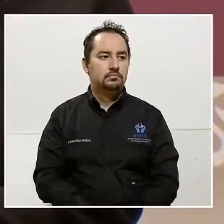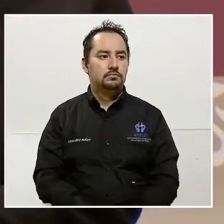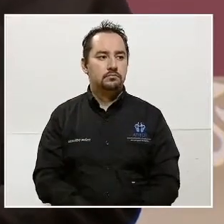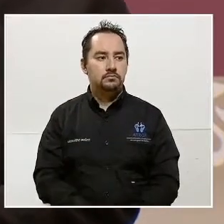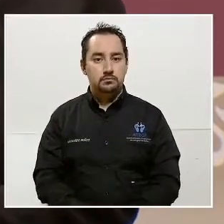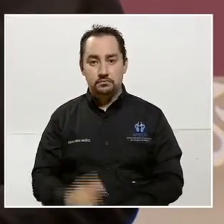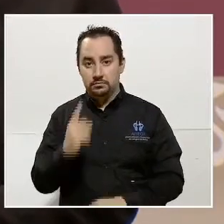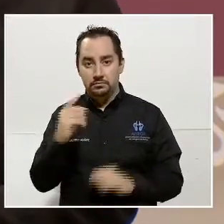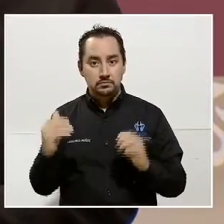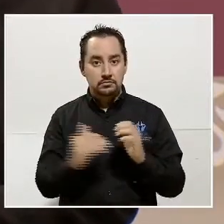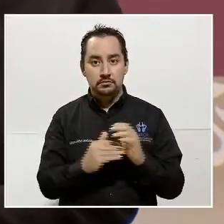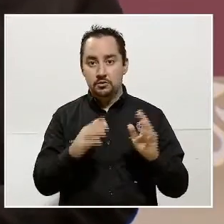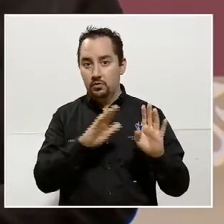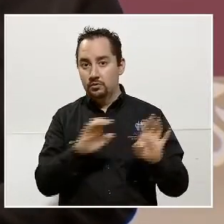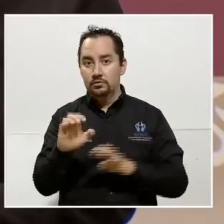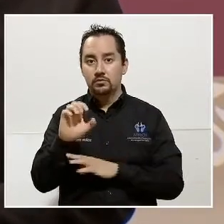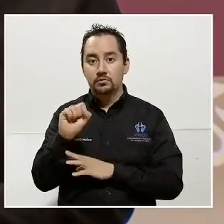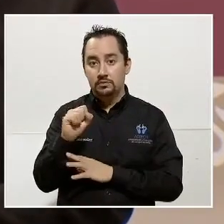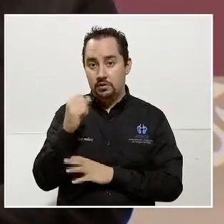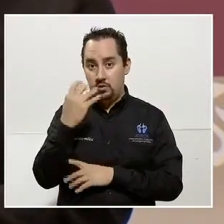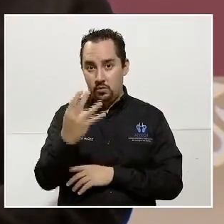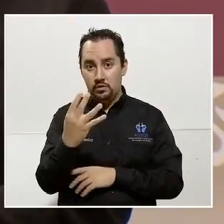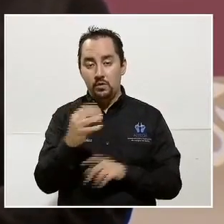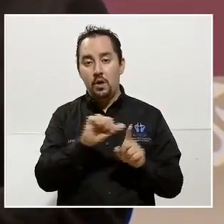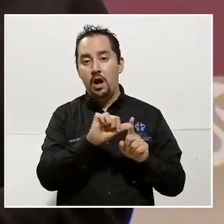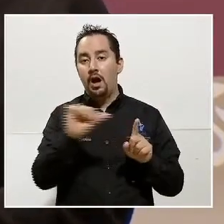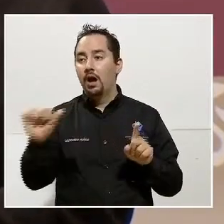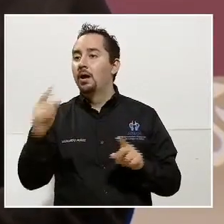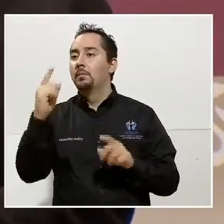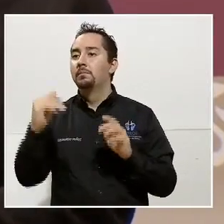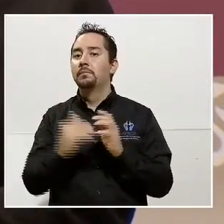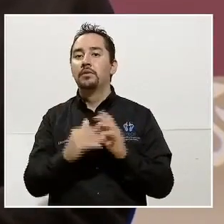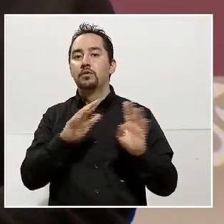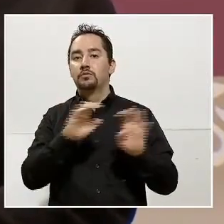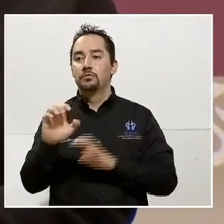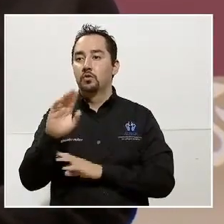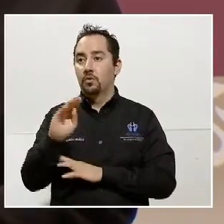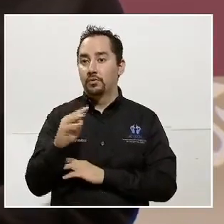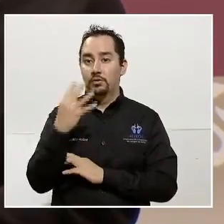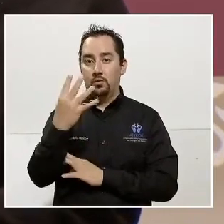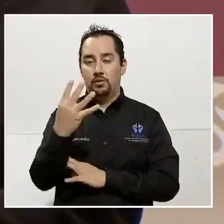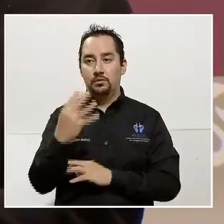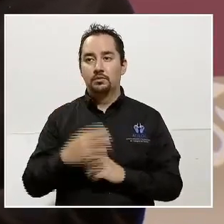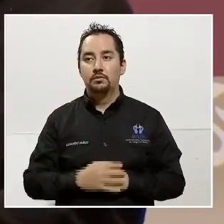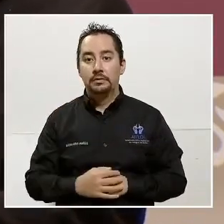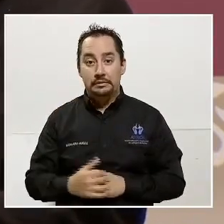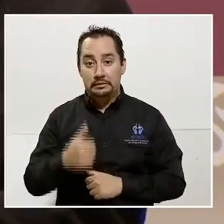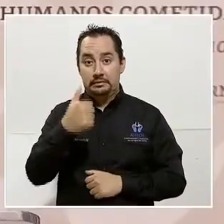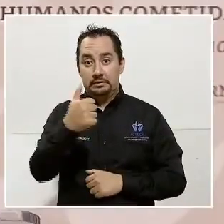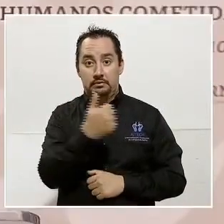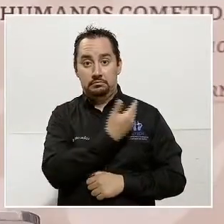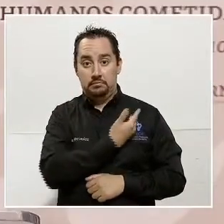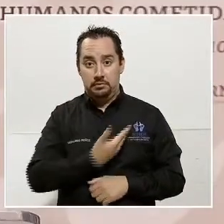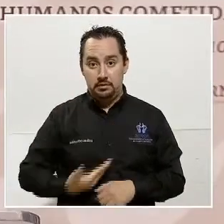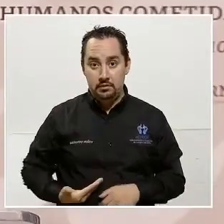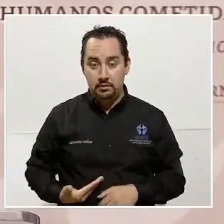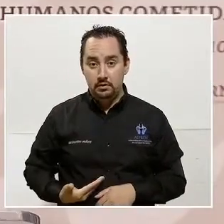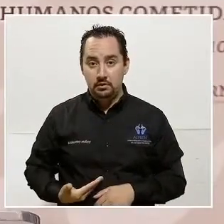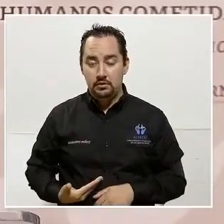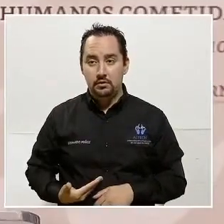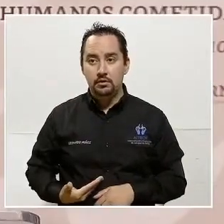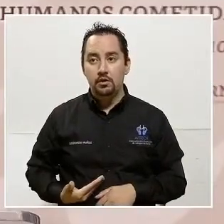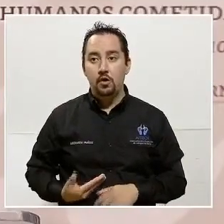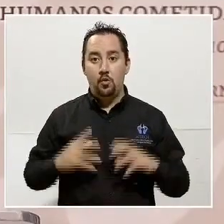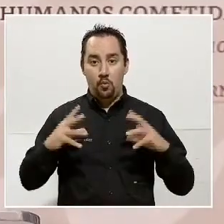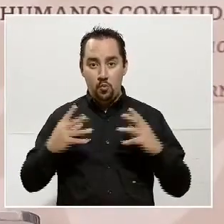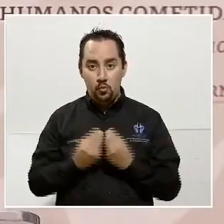Desde 1964 hasta 1994, 6 presidentes de la República, junto